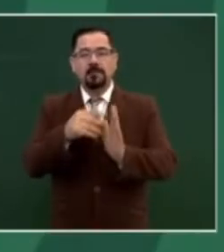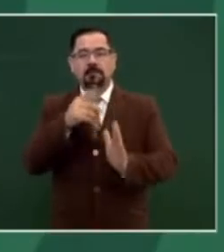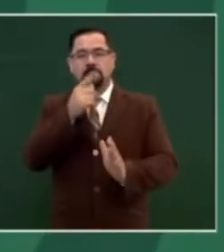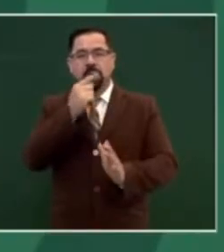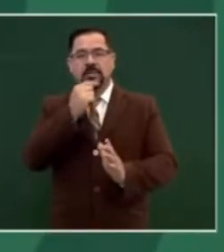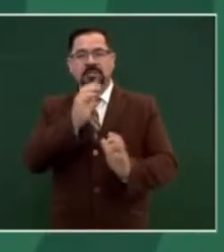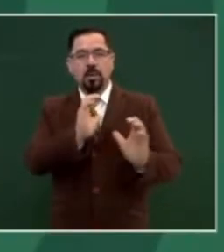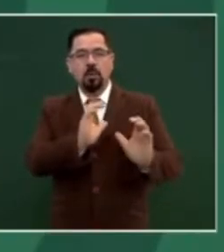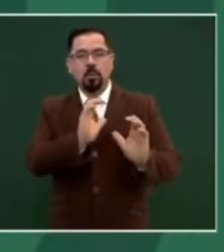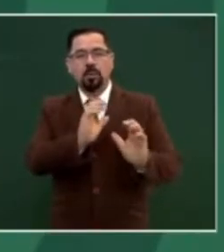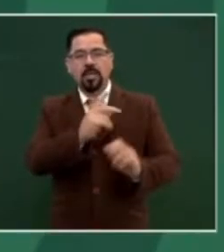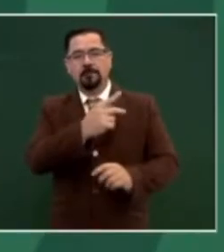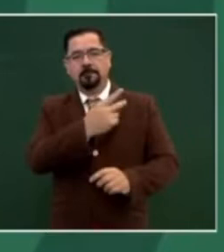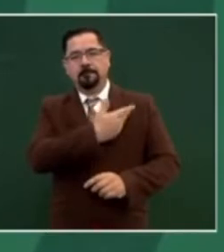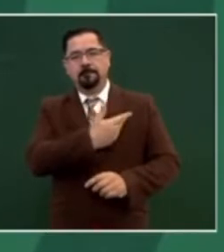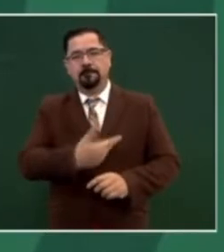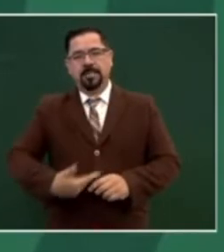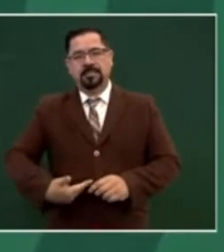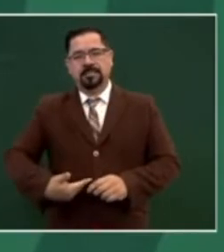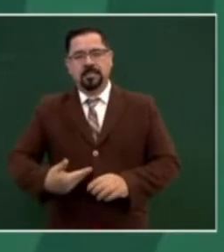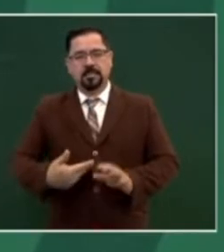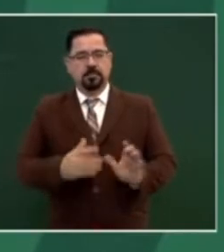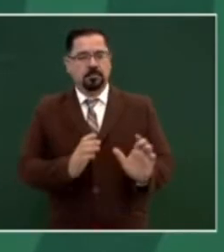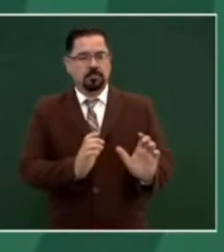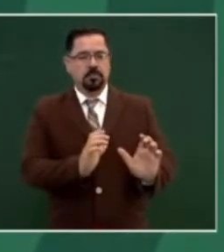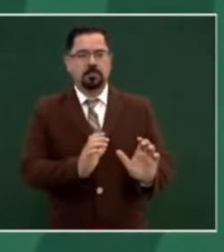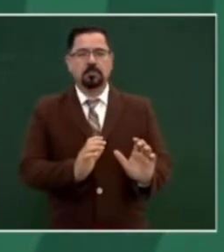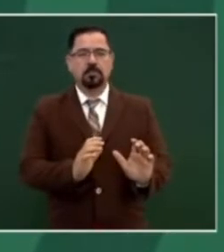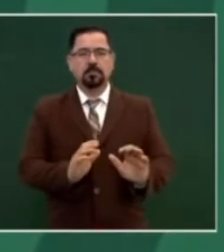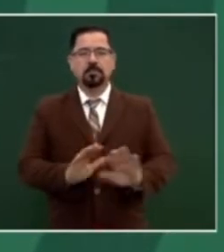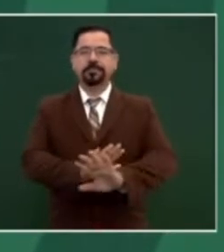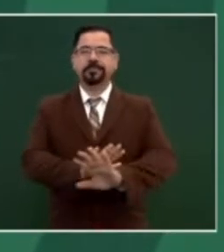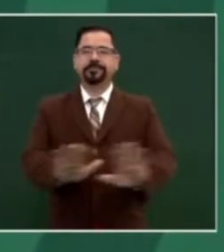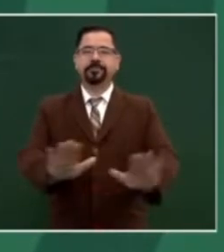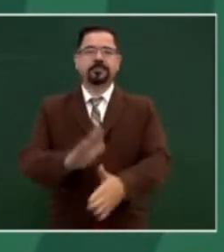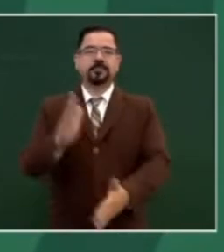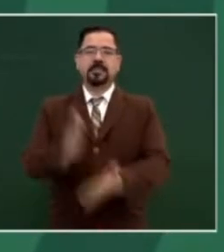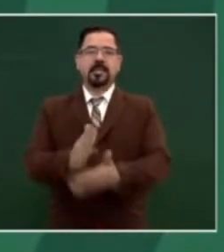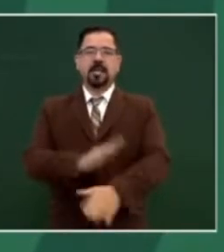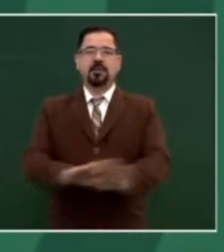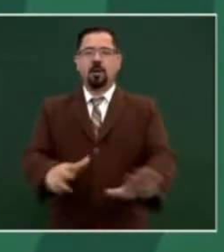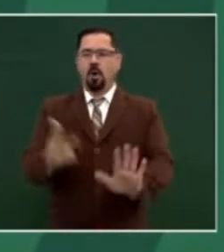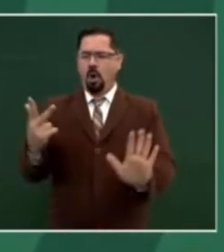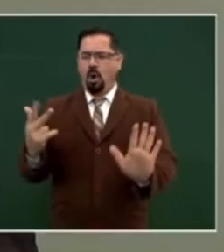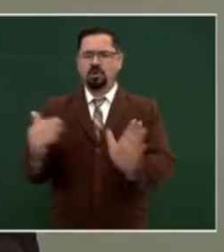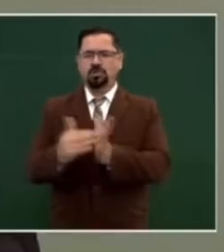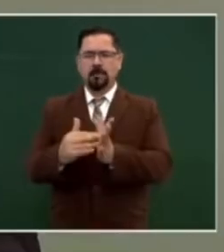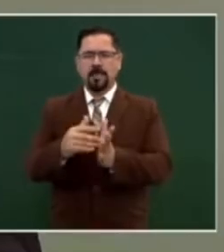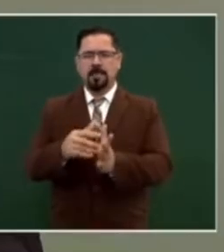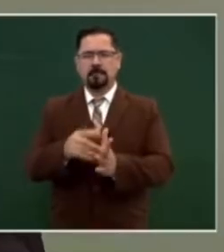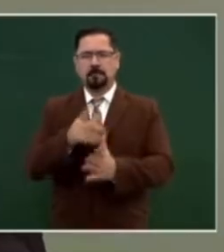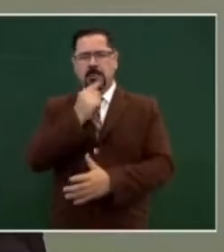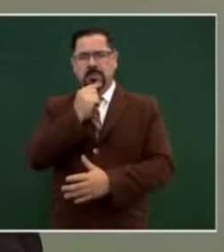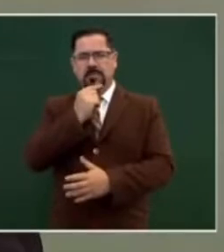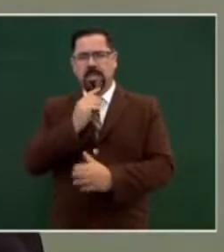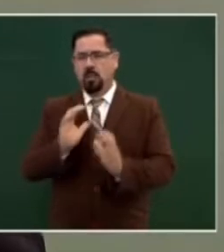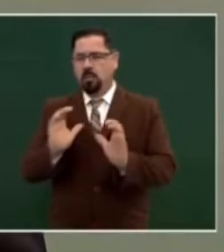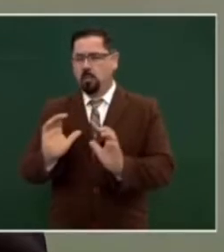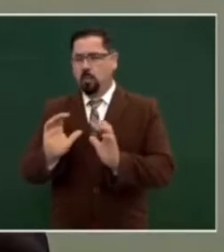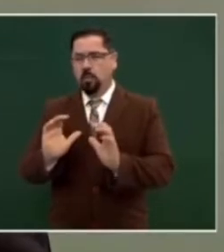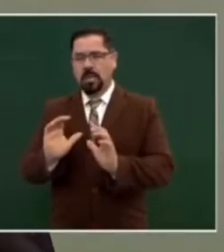cuidaban al presidente ya no hay ocho mil elementos cuidando al presidente